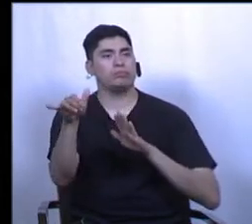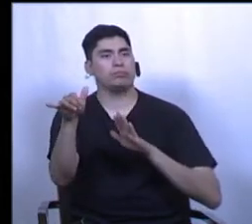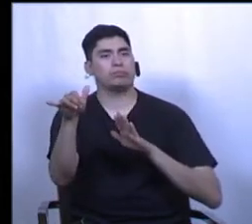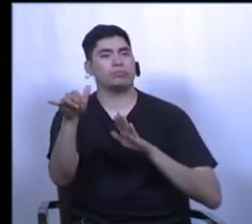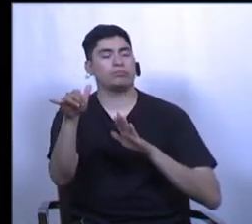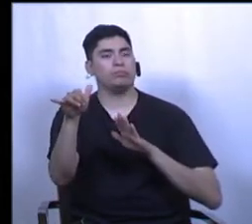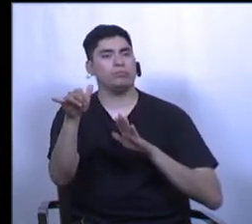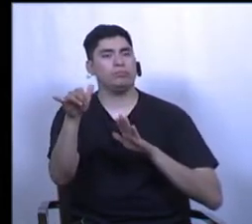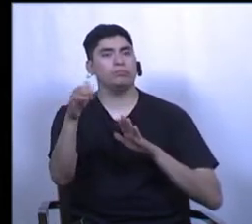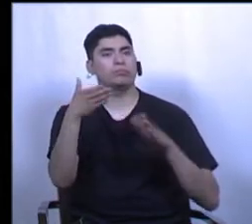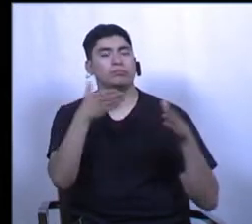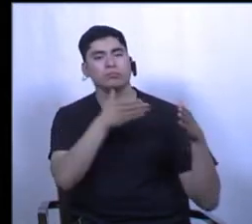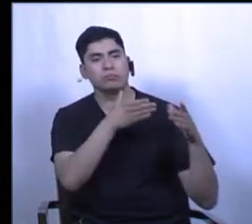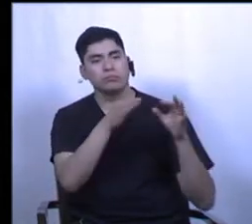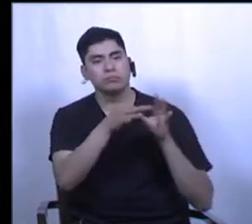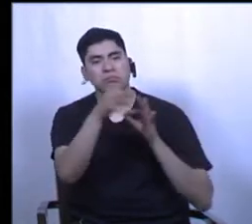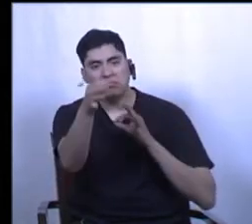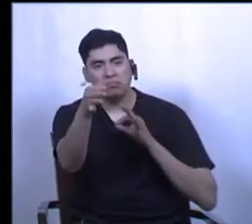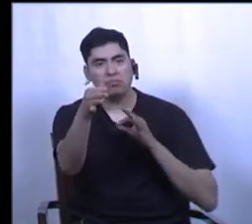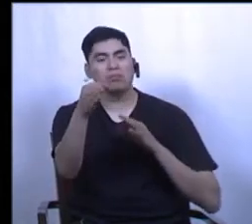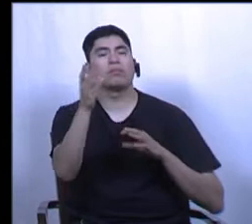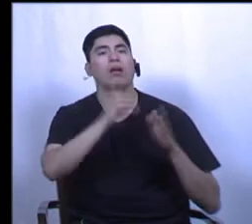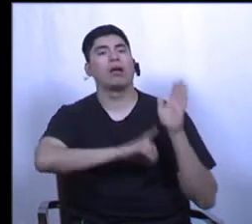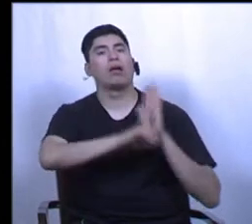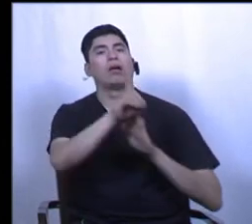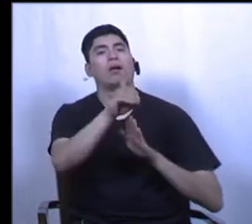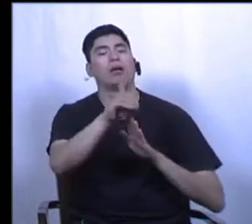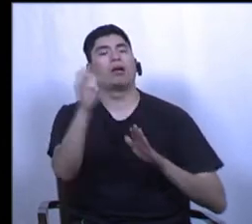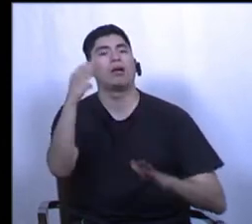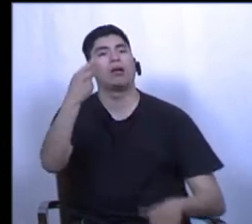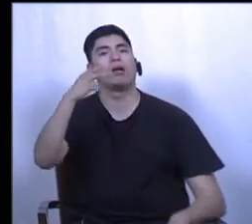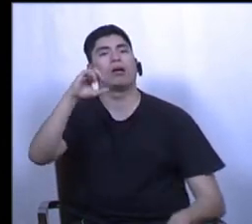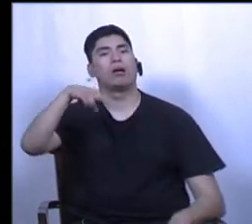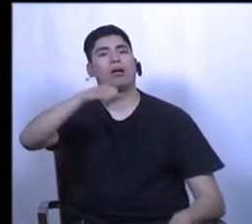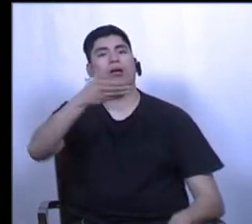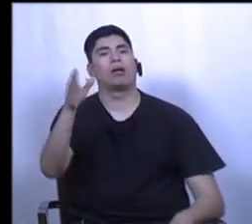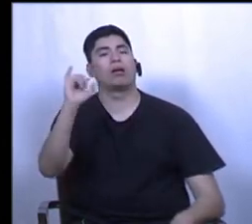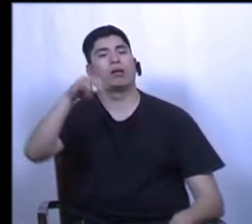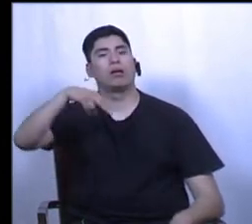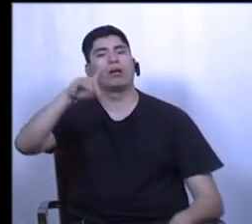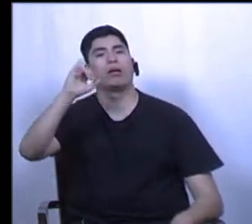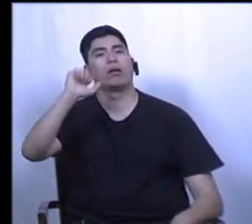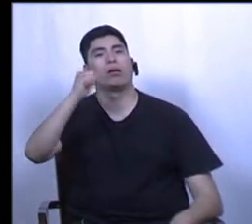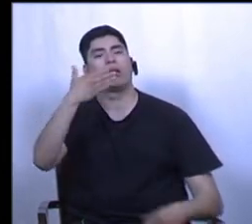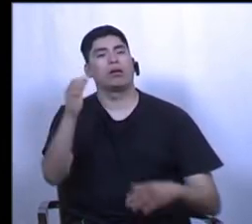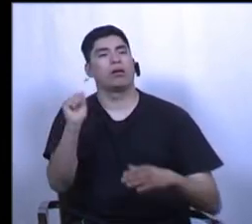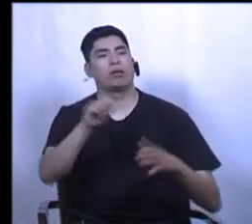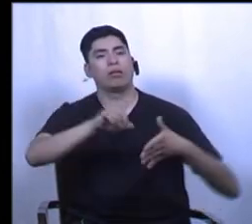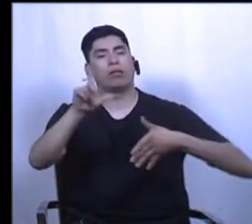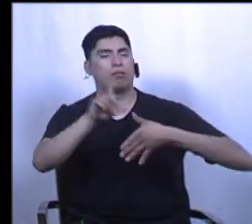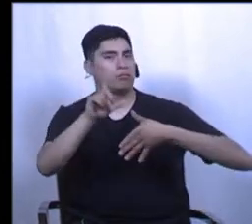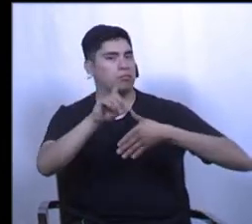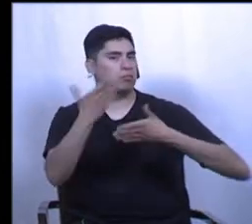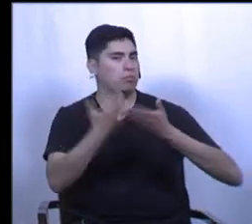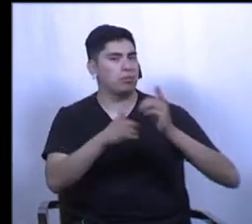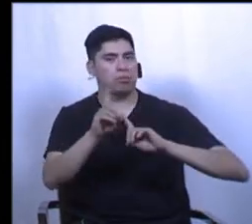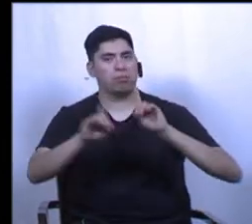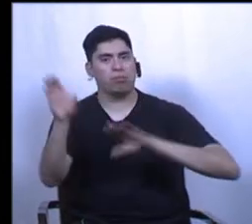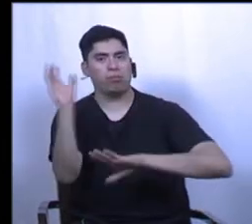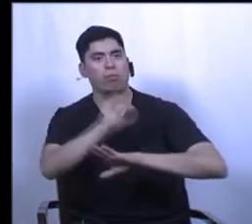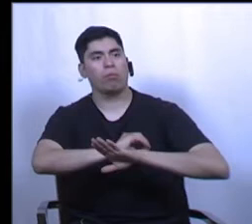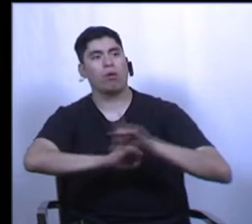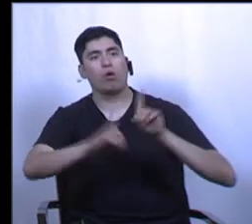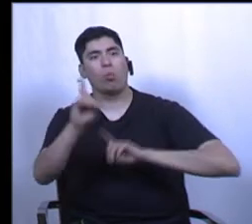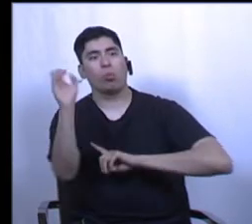países en vía de desarrollo como China, India y países de Sudamérica ya están envejeciendo. Y esto ya está costando un